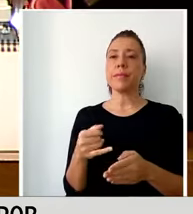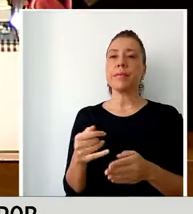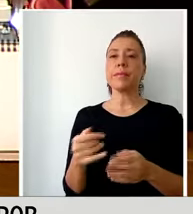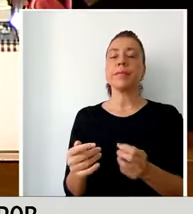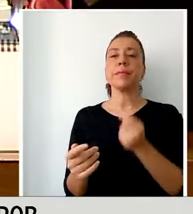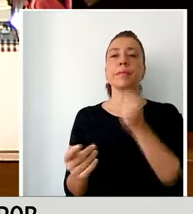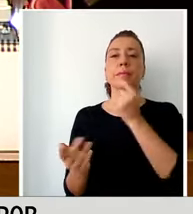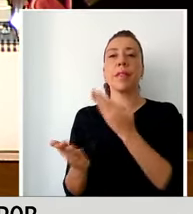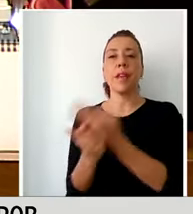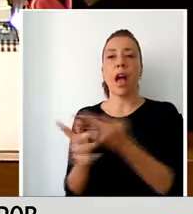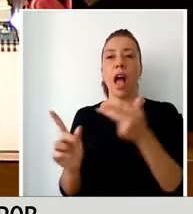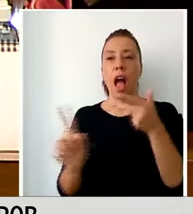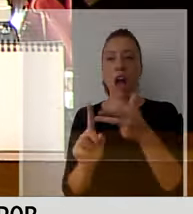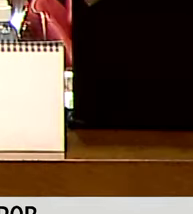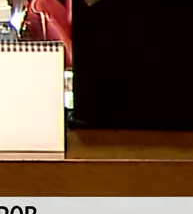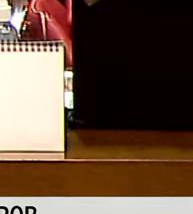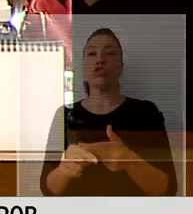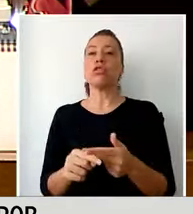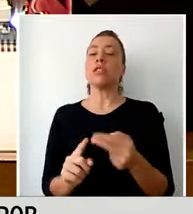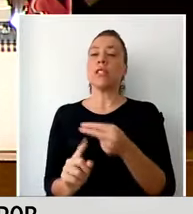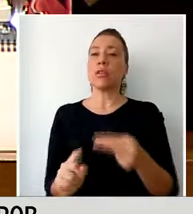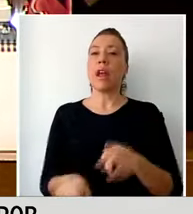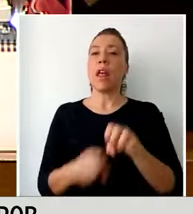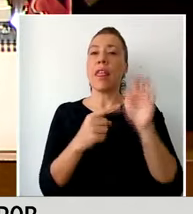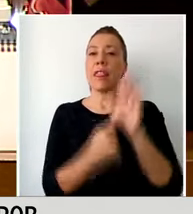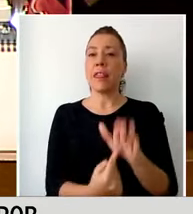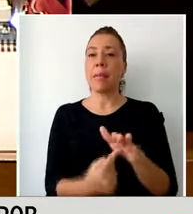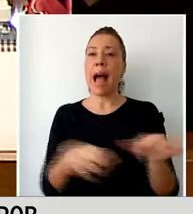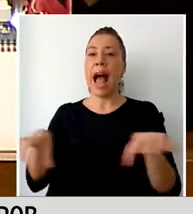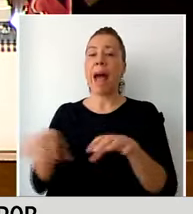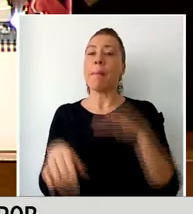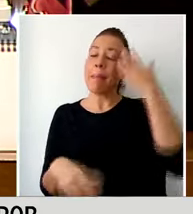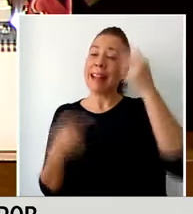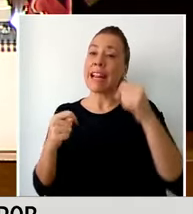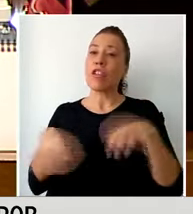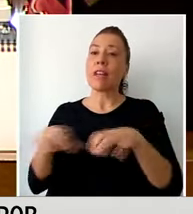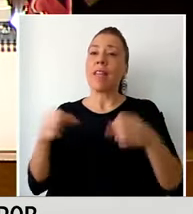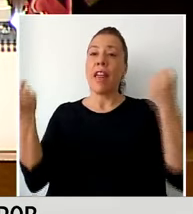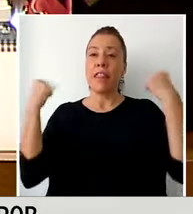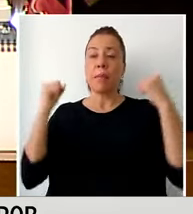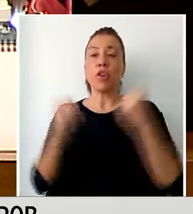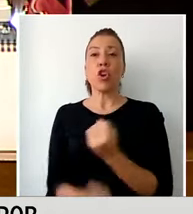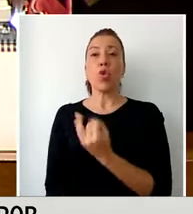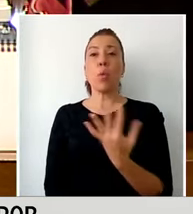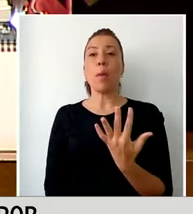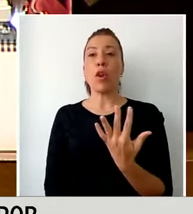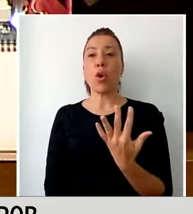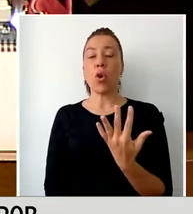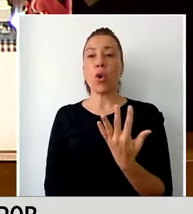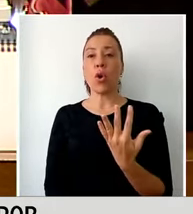discriminación y maltrato de la actividad deportiva correspondiente al boletín número